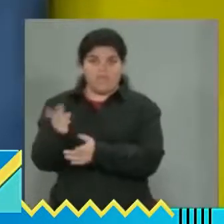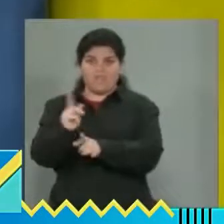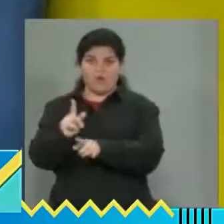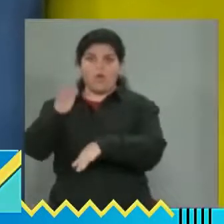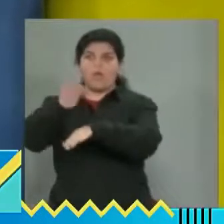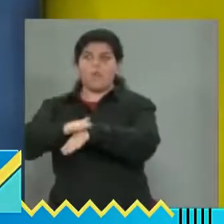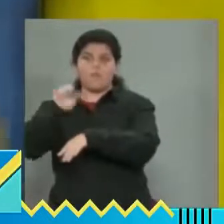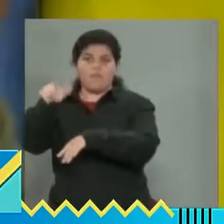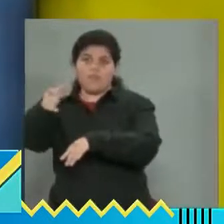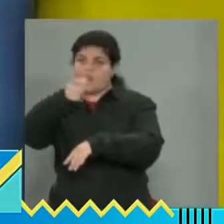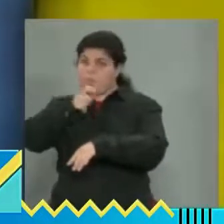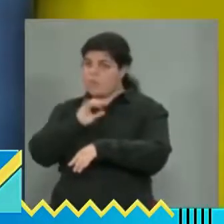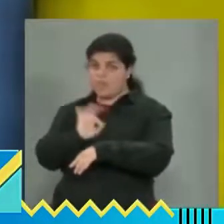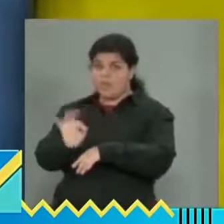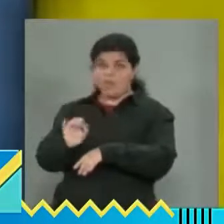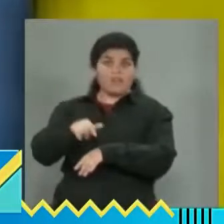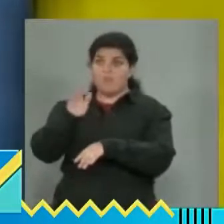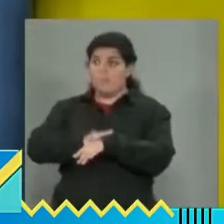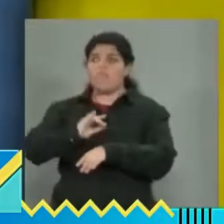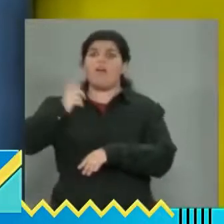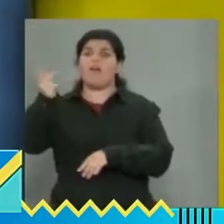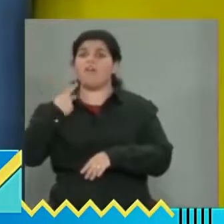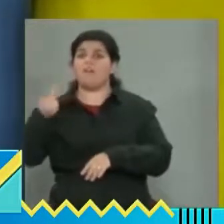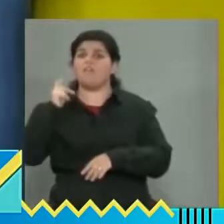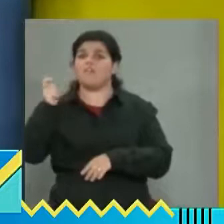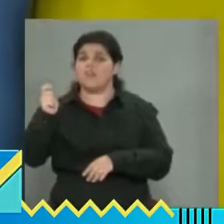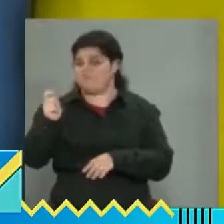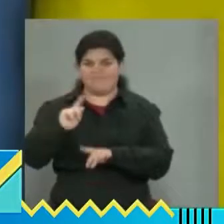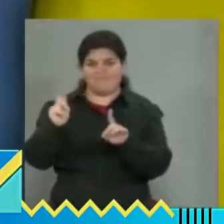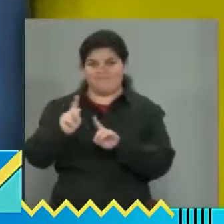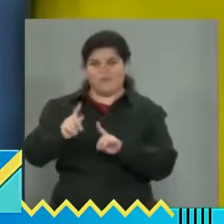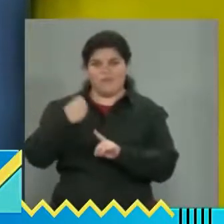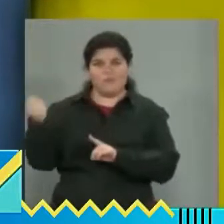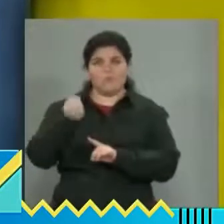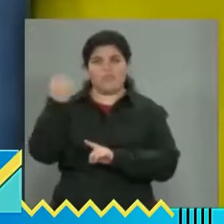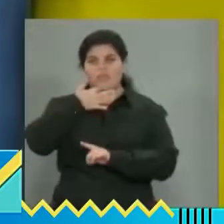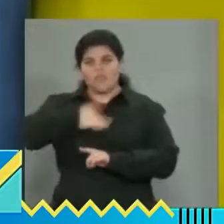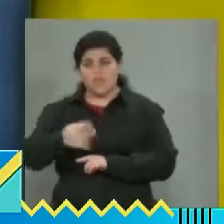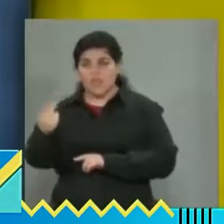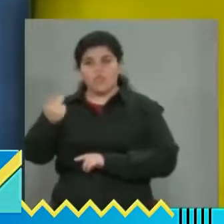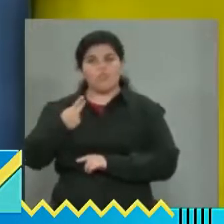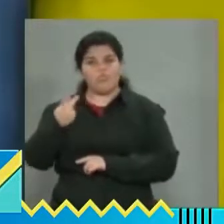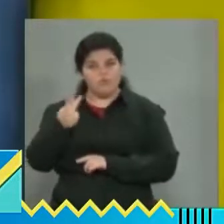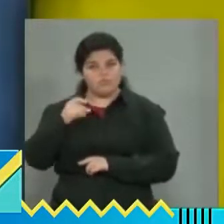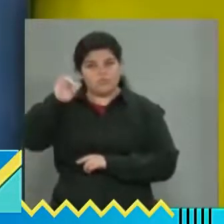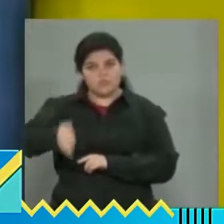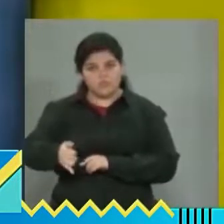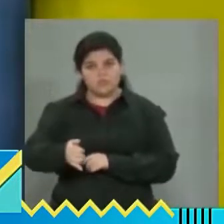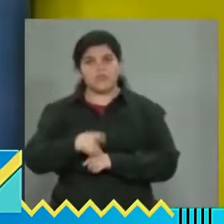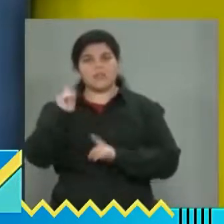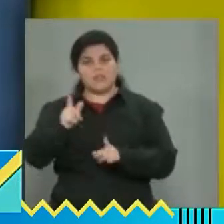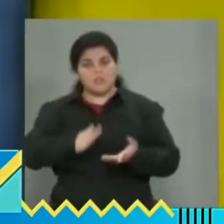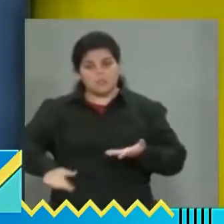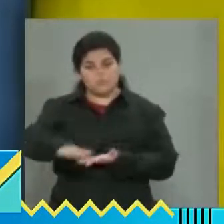no responde a la demanda, sino, como dice Pablo, entender que es algo que se construye de a dos y después en una trama